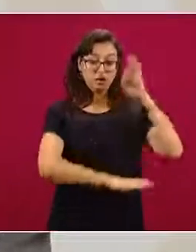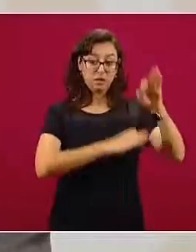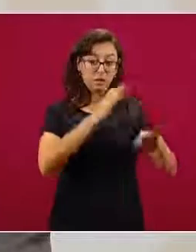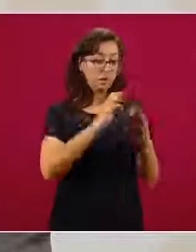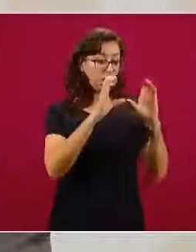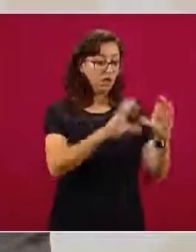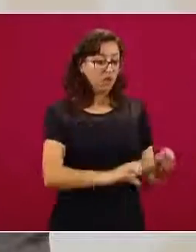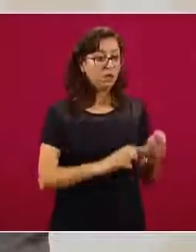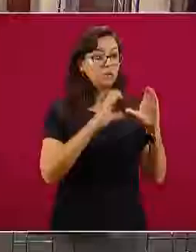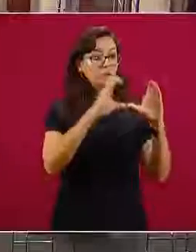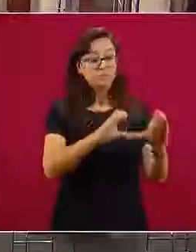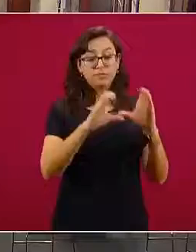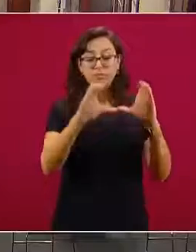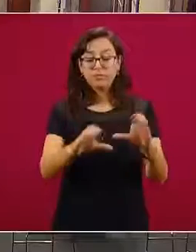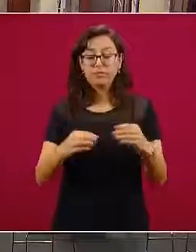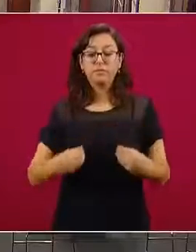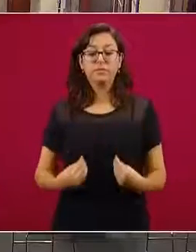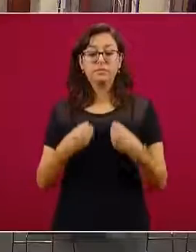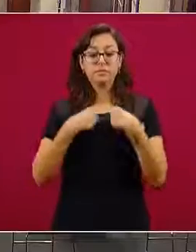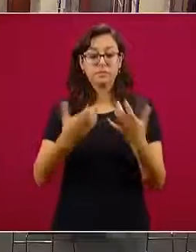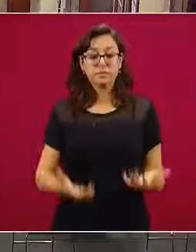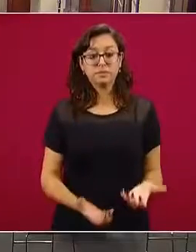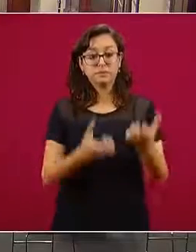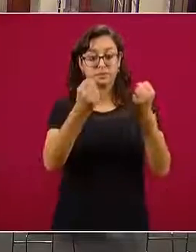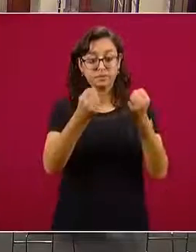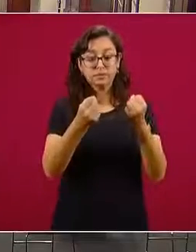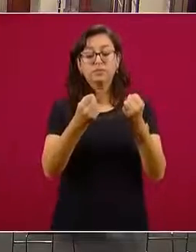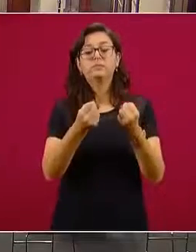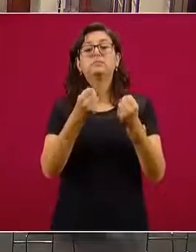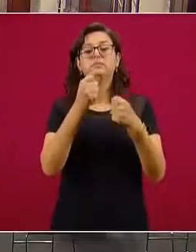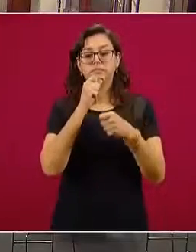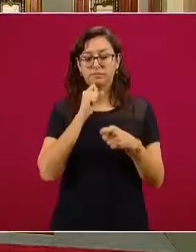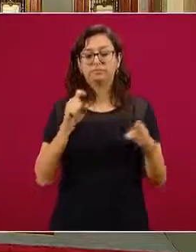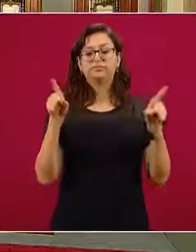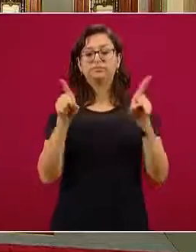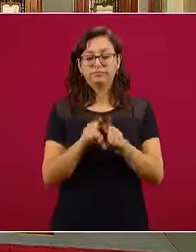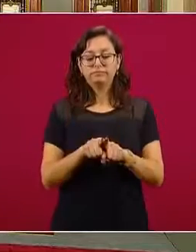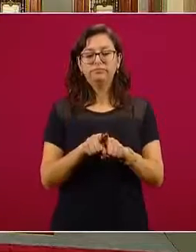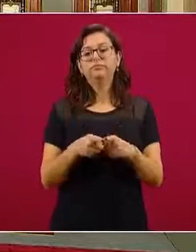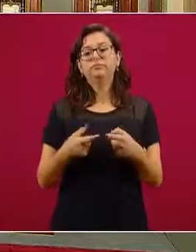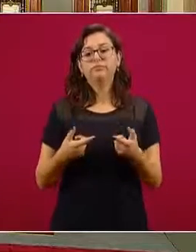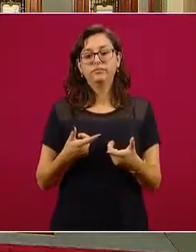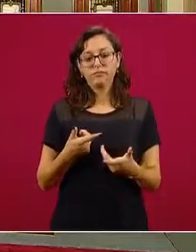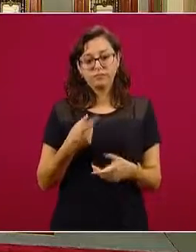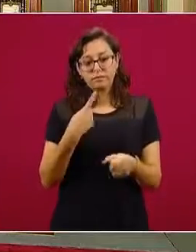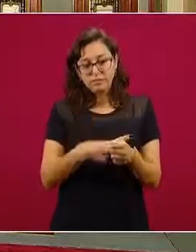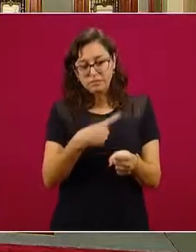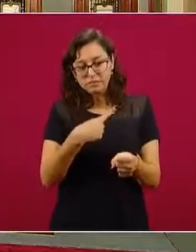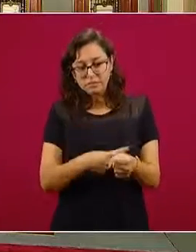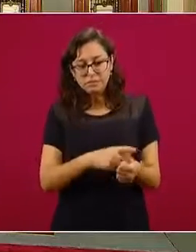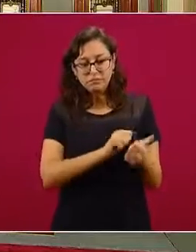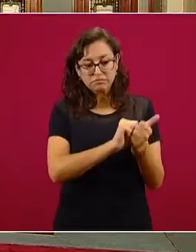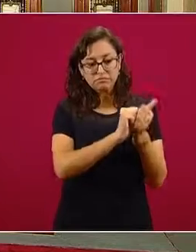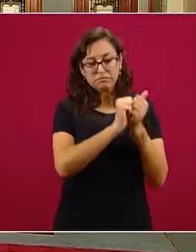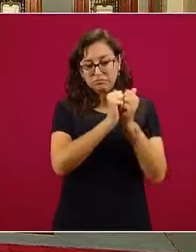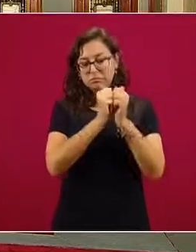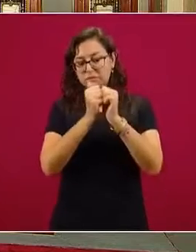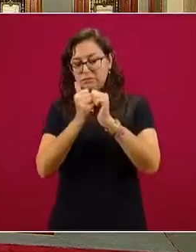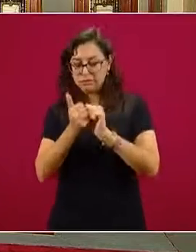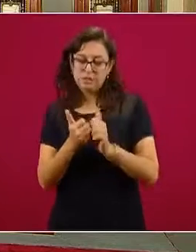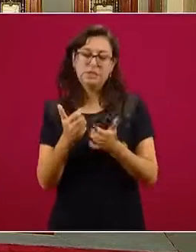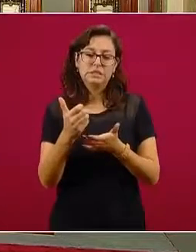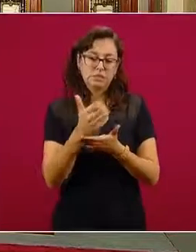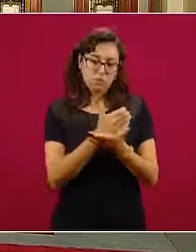coronavirus. Nos ayudan a salvar vidas y procurar la recuperación de las personas que están en estado crítico por